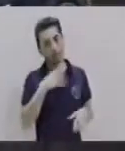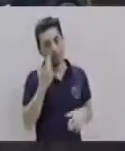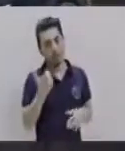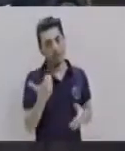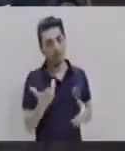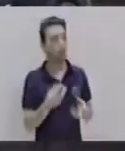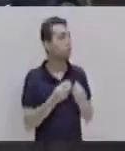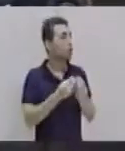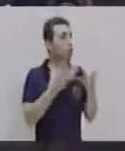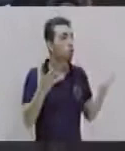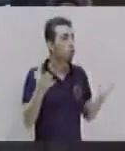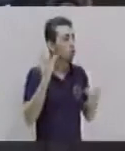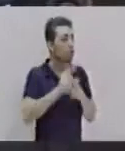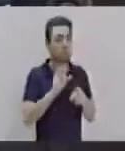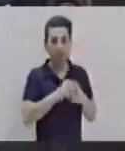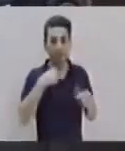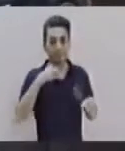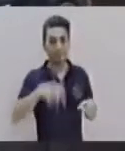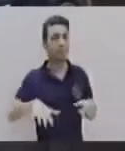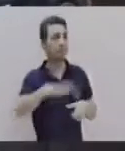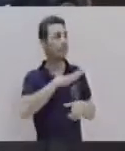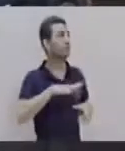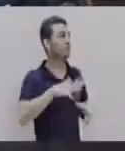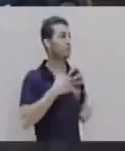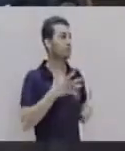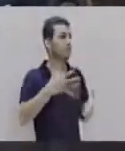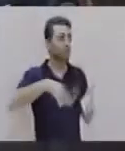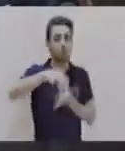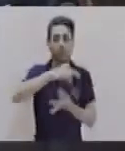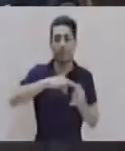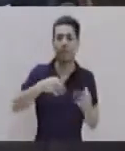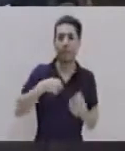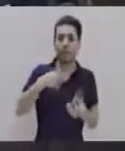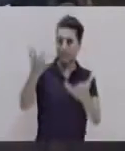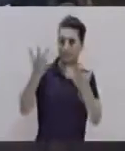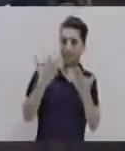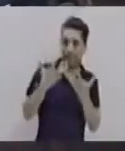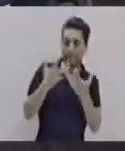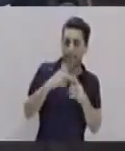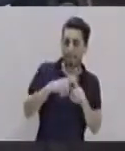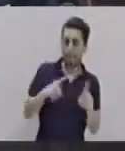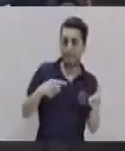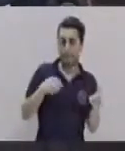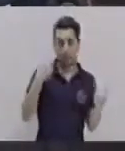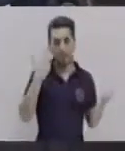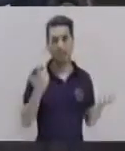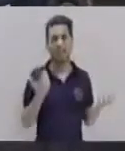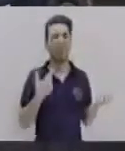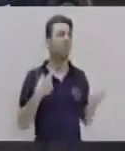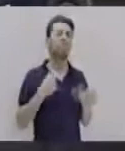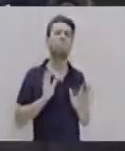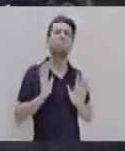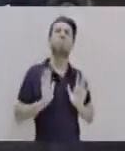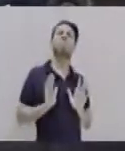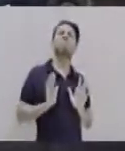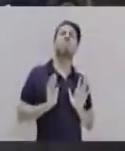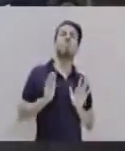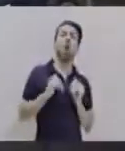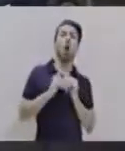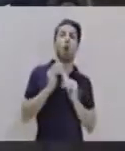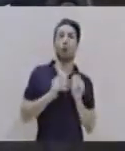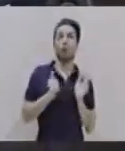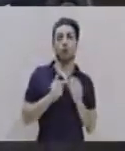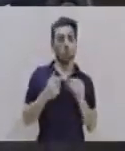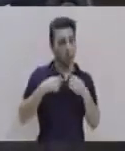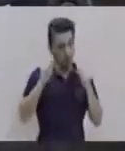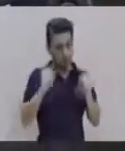hay muchas cosas que nuestra sociedad o la sociedad le da a la persona que lo deja en su zona de confort. Entonces, nosotros debemos de